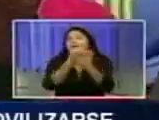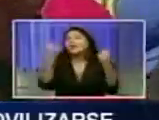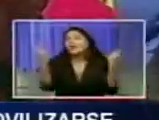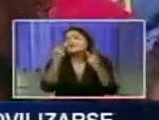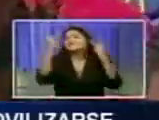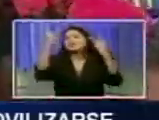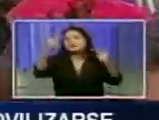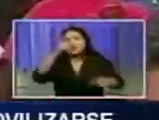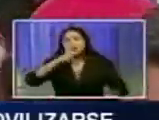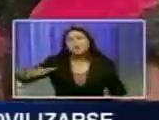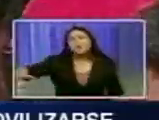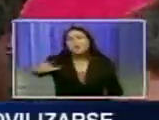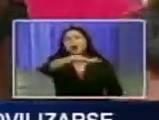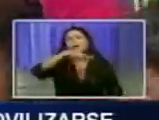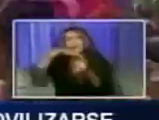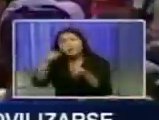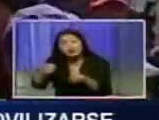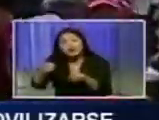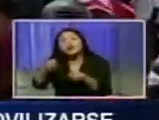su cargo.